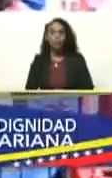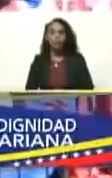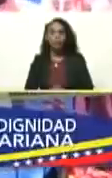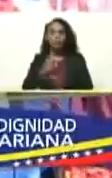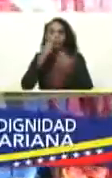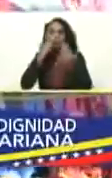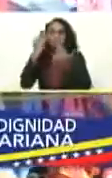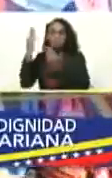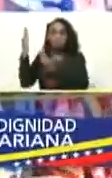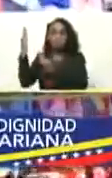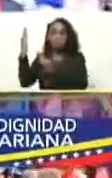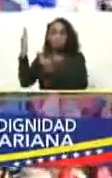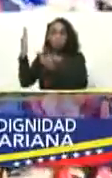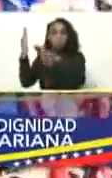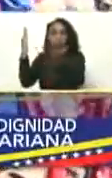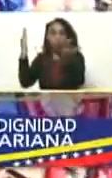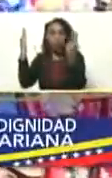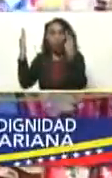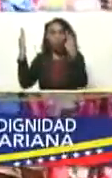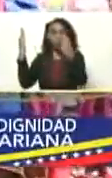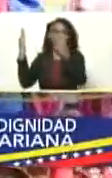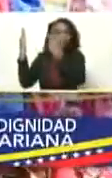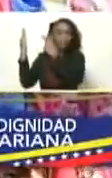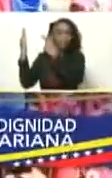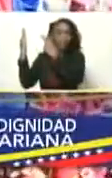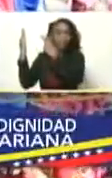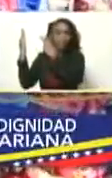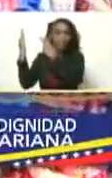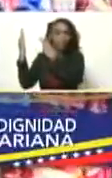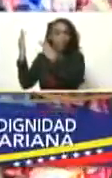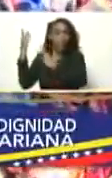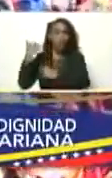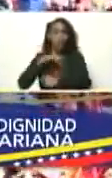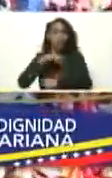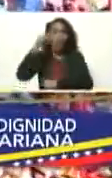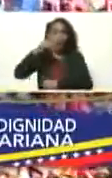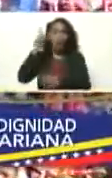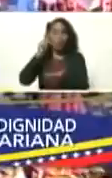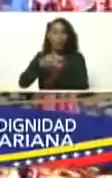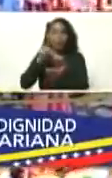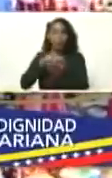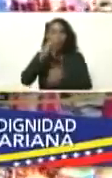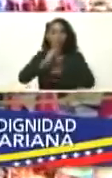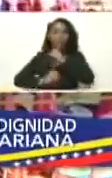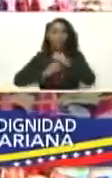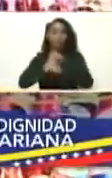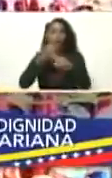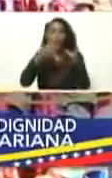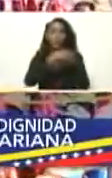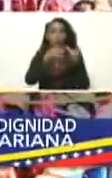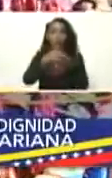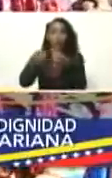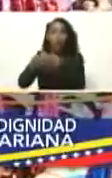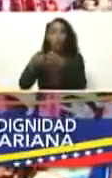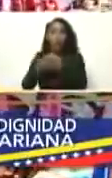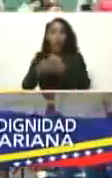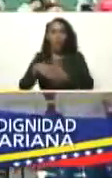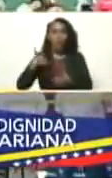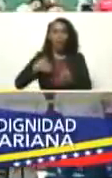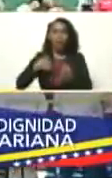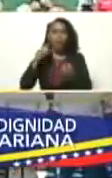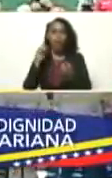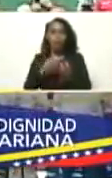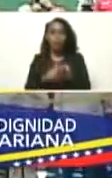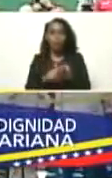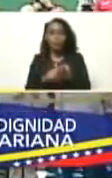Miren, para que ustedes vean, compatriotas, tenemos presentes delegaciones internacionales de Argentina,